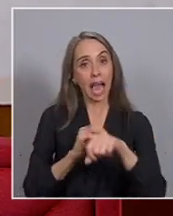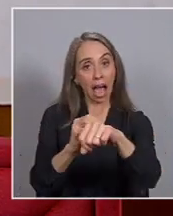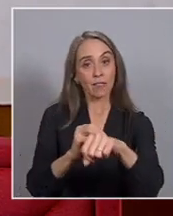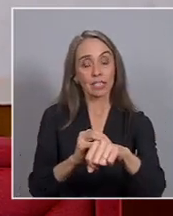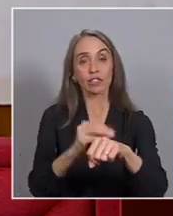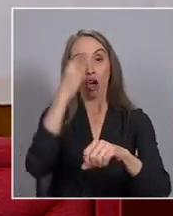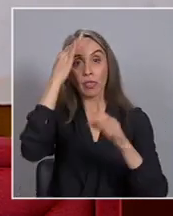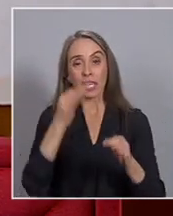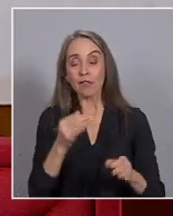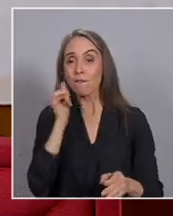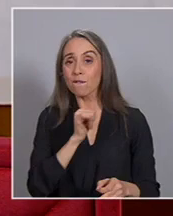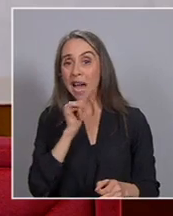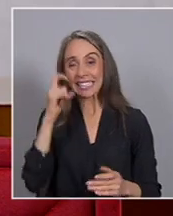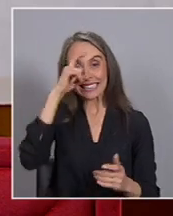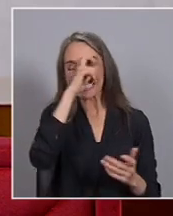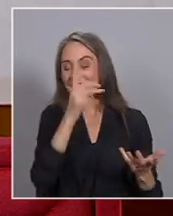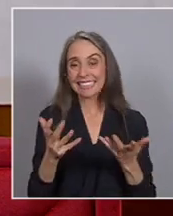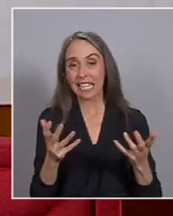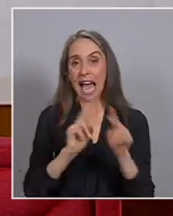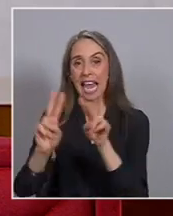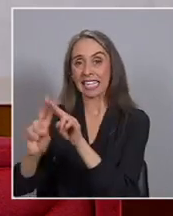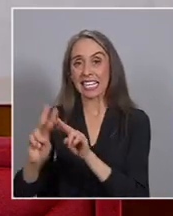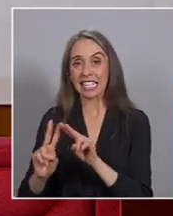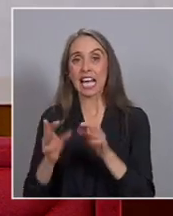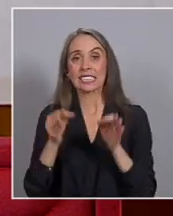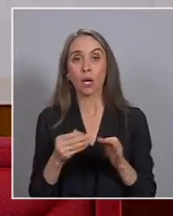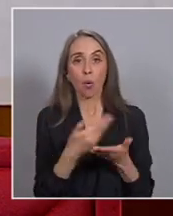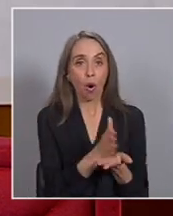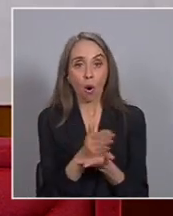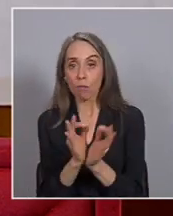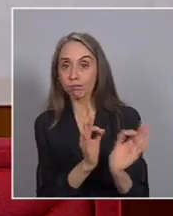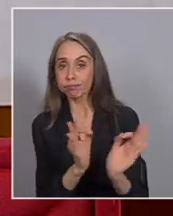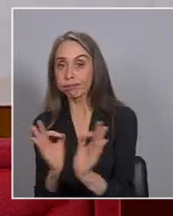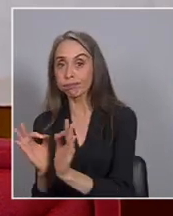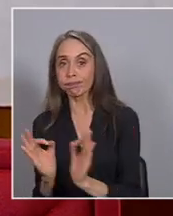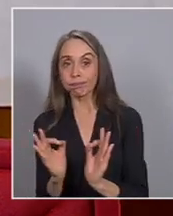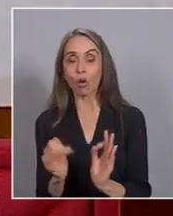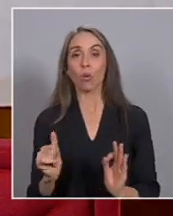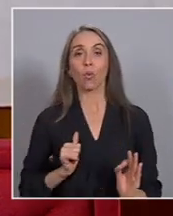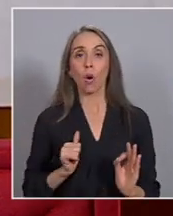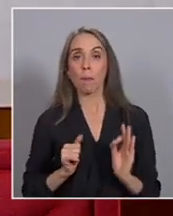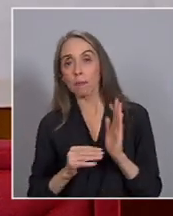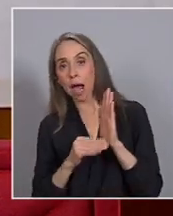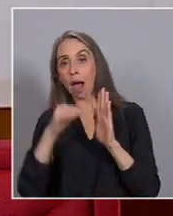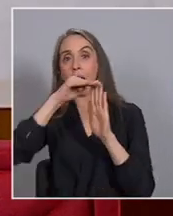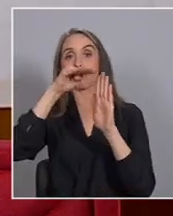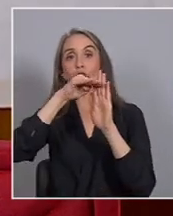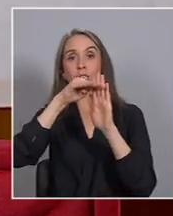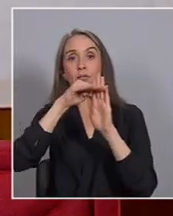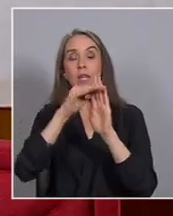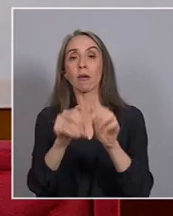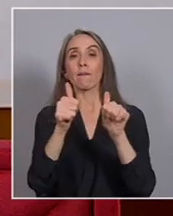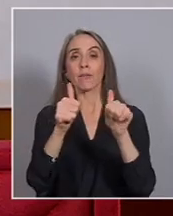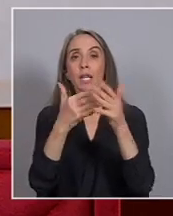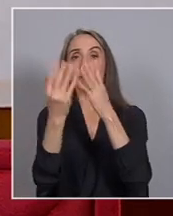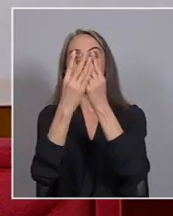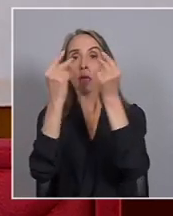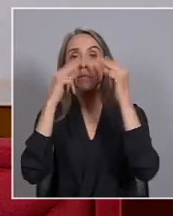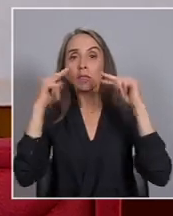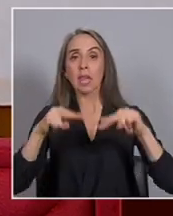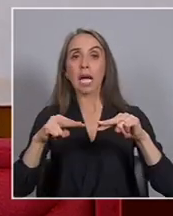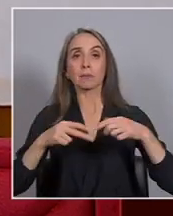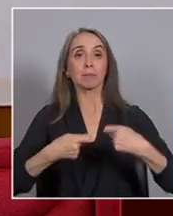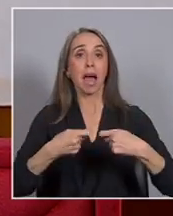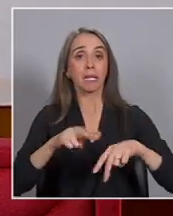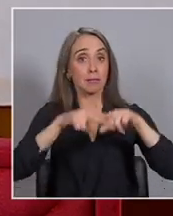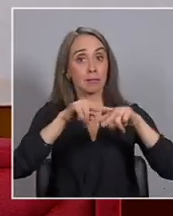para subsanar todas las dificultades y asegurar una organización que cumpla con los más altos estándares de eficiencia y transparencia. Y